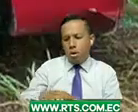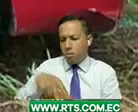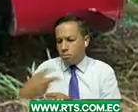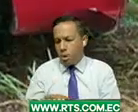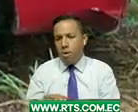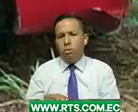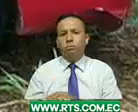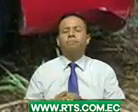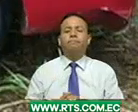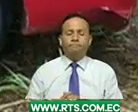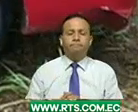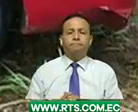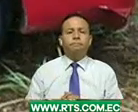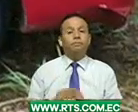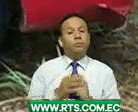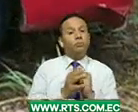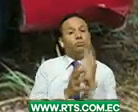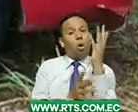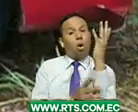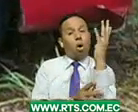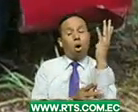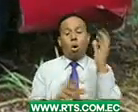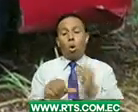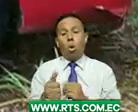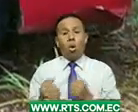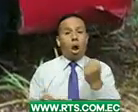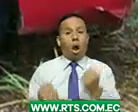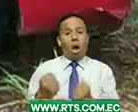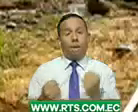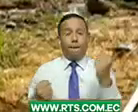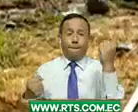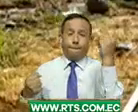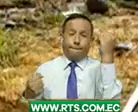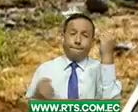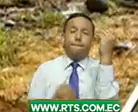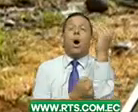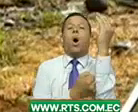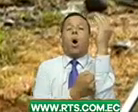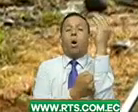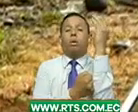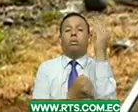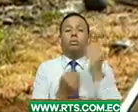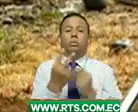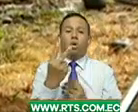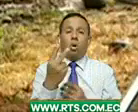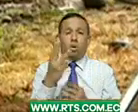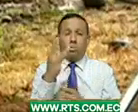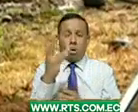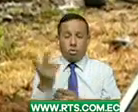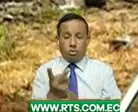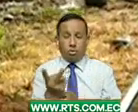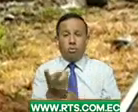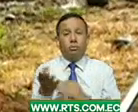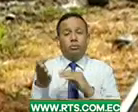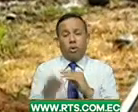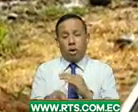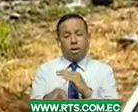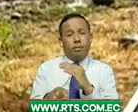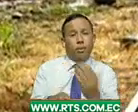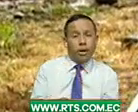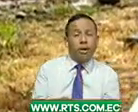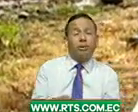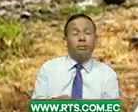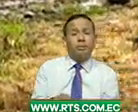Bajo un poste de alumbrado público quedó el vehículo en el que una pareja de esposos perdió la vida. Esto luego de que